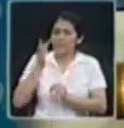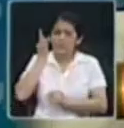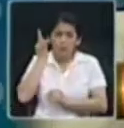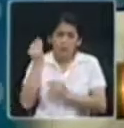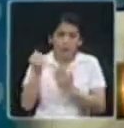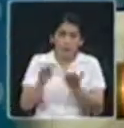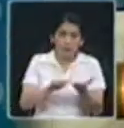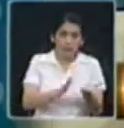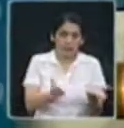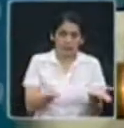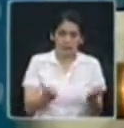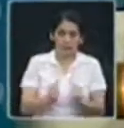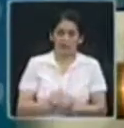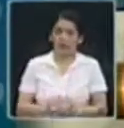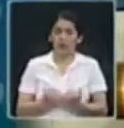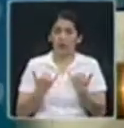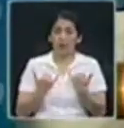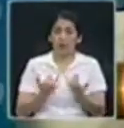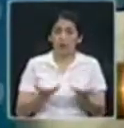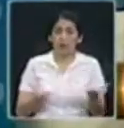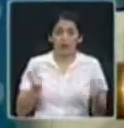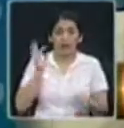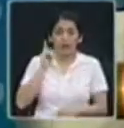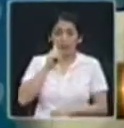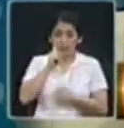ya no tenemos a 114 mujeres